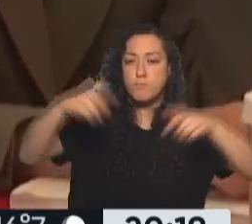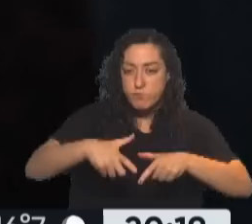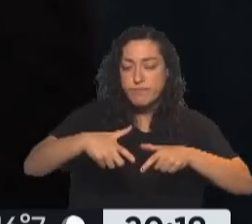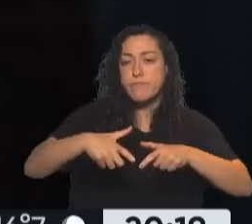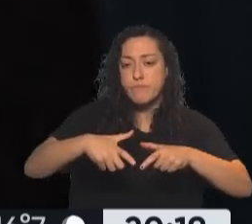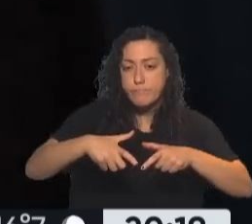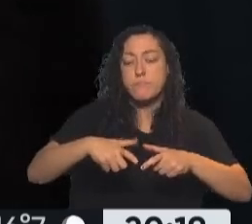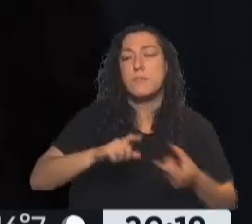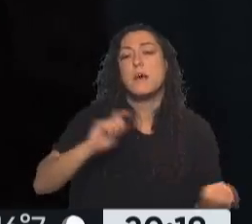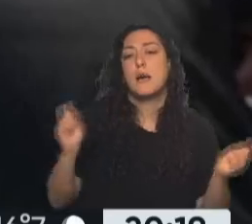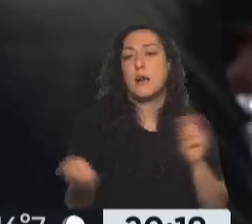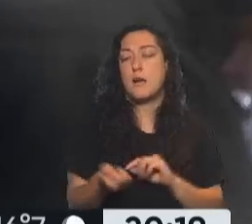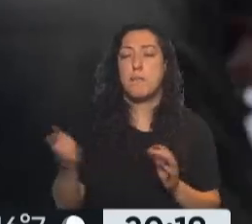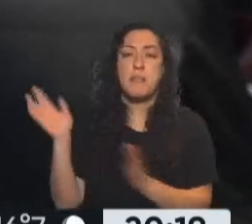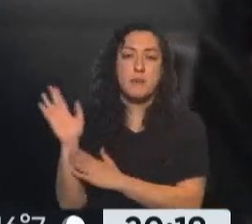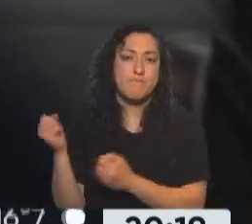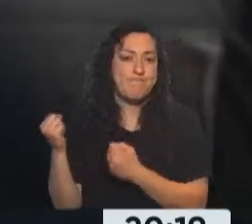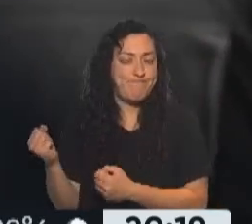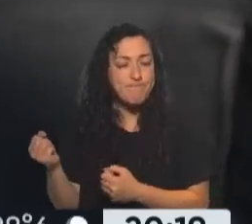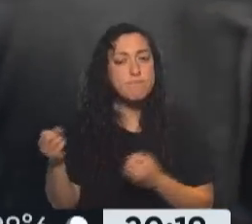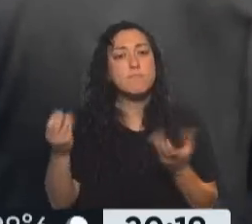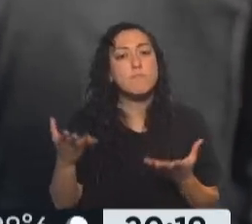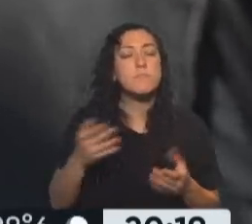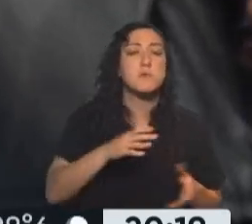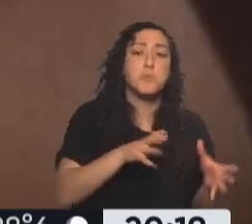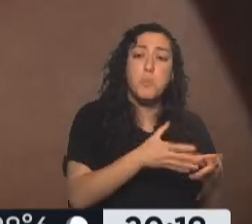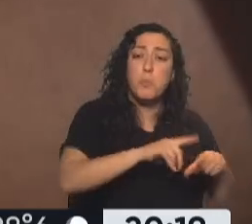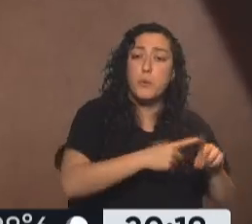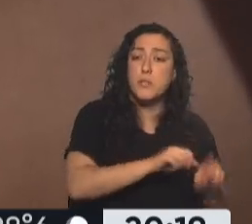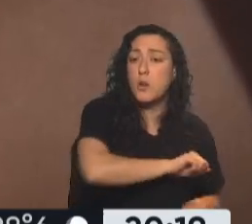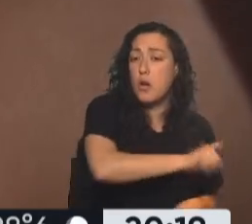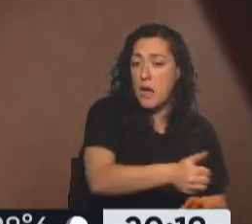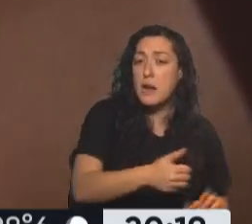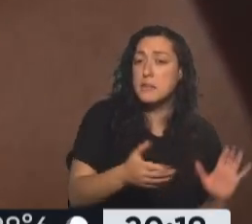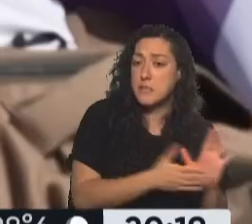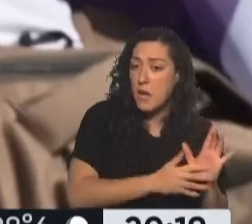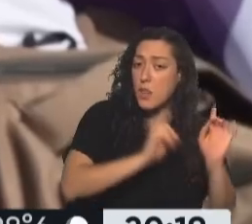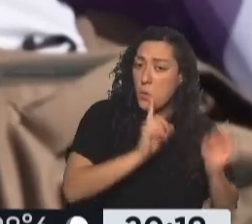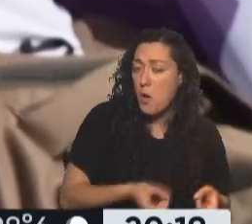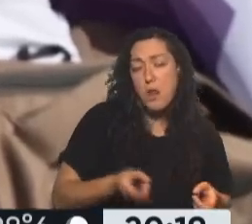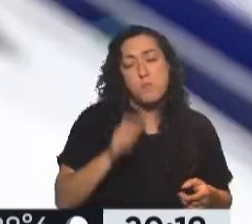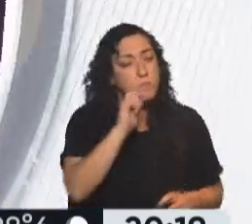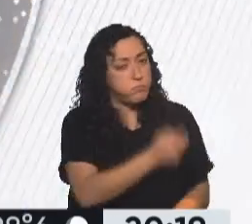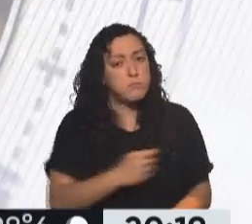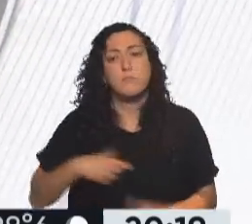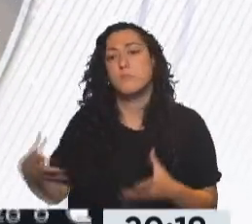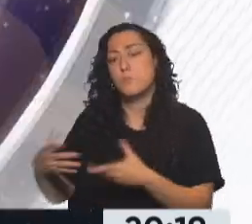a la derecha del Ejecutivo, pese a la victoria de la izquierda sin mayoría absoluta en los comicios de julio.